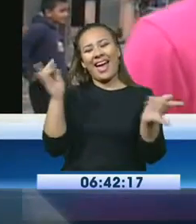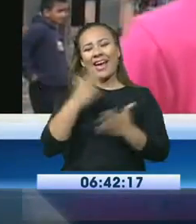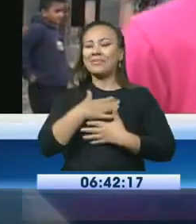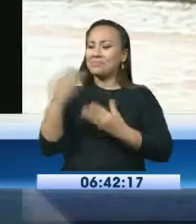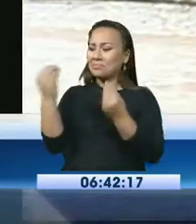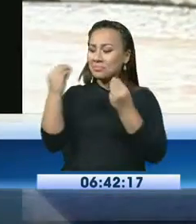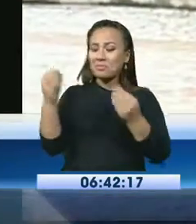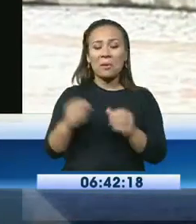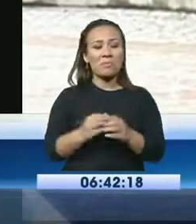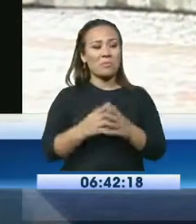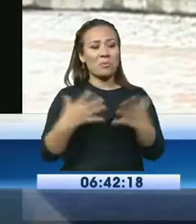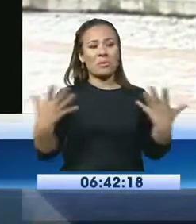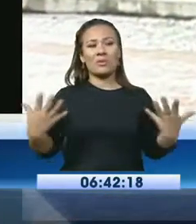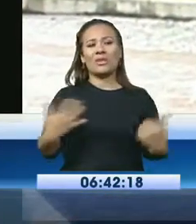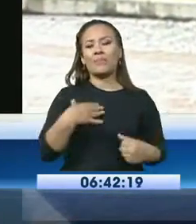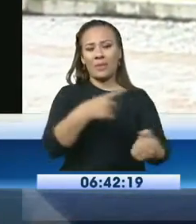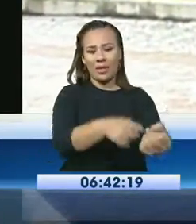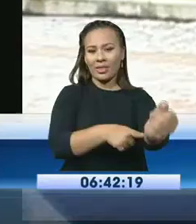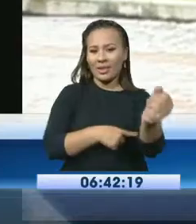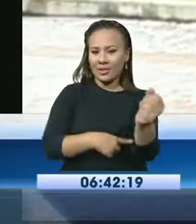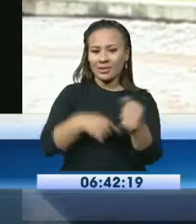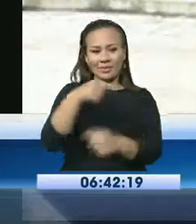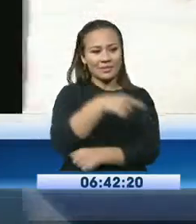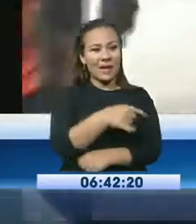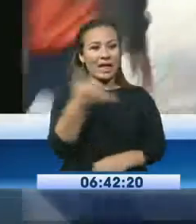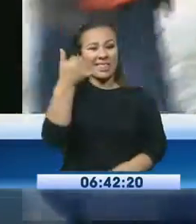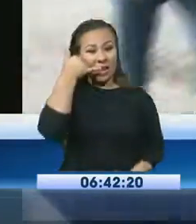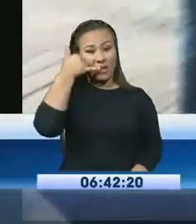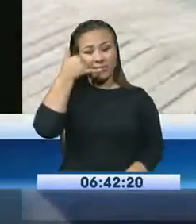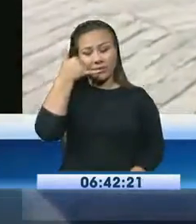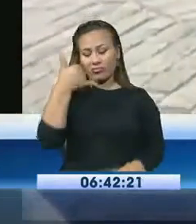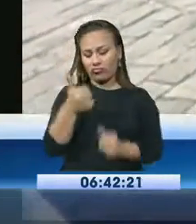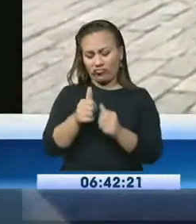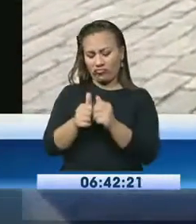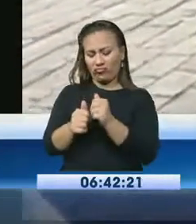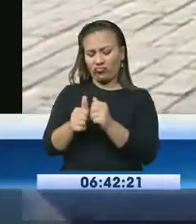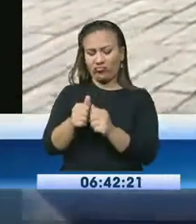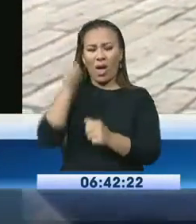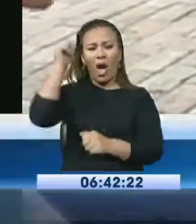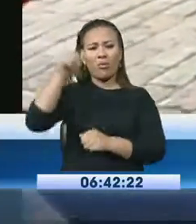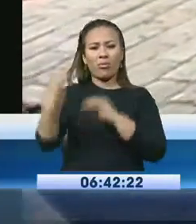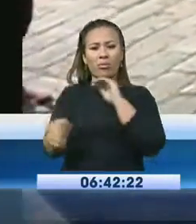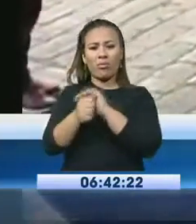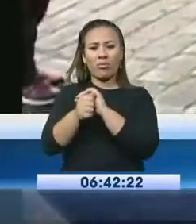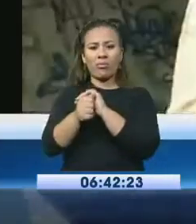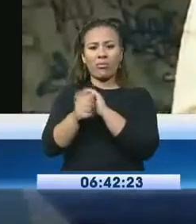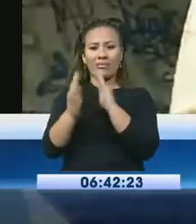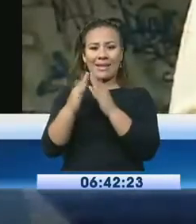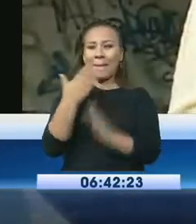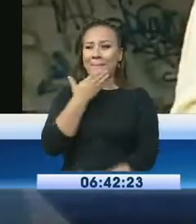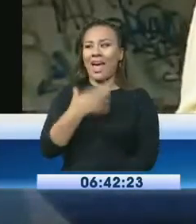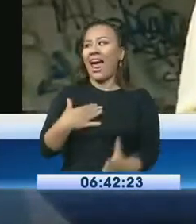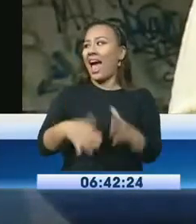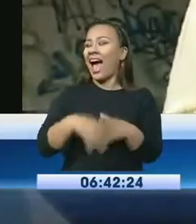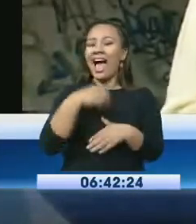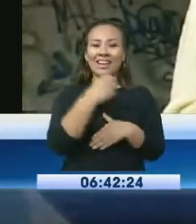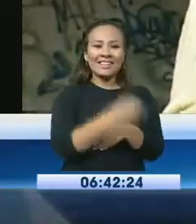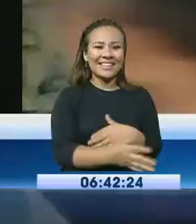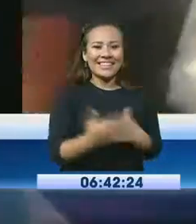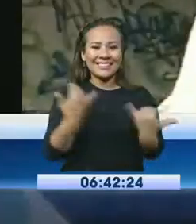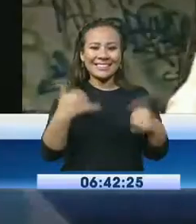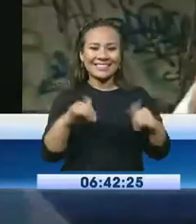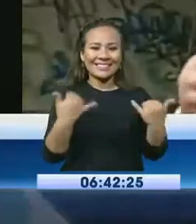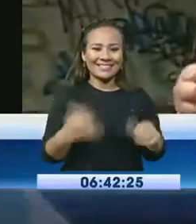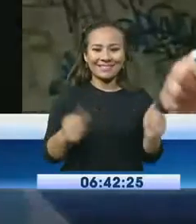me gusta más lo tradicional porque con los teléfonos no nos enseñan nada y es más divertido estar aquí afuera que encerrados con